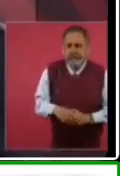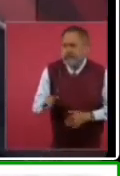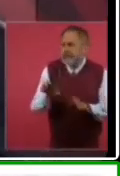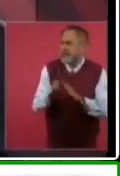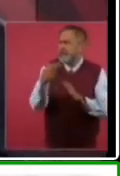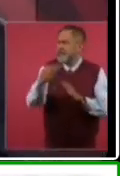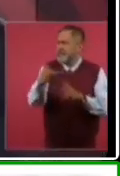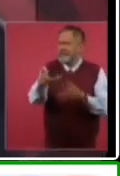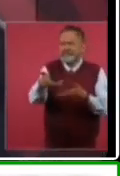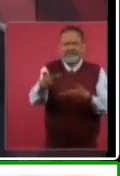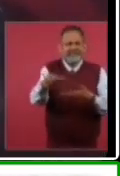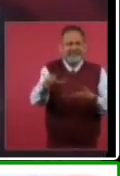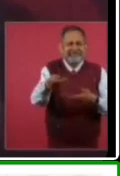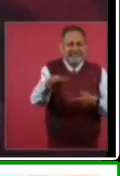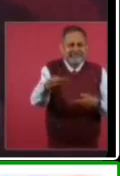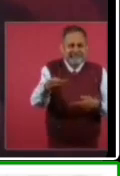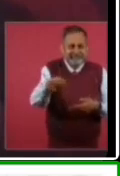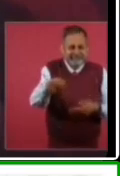¿cómo le llaman